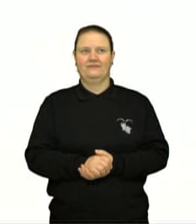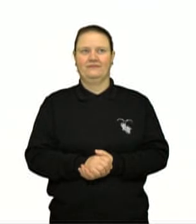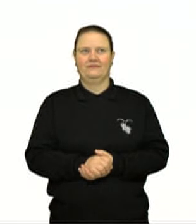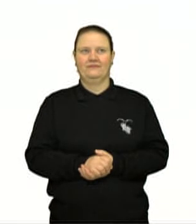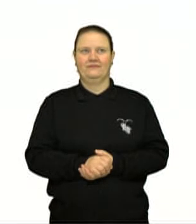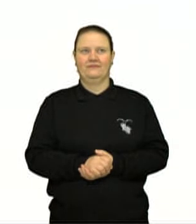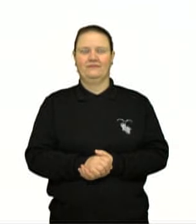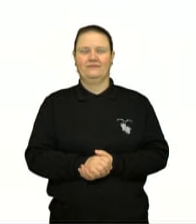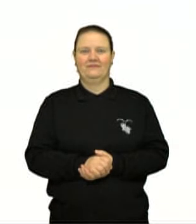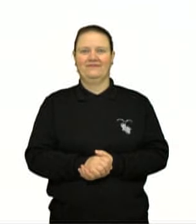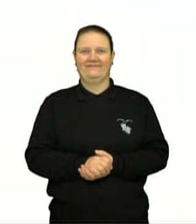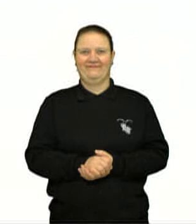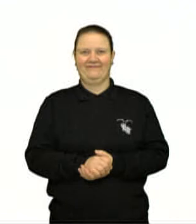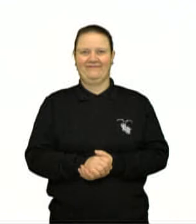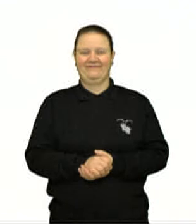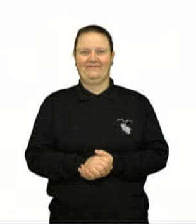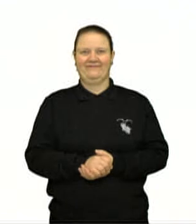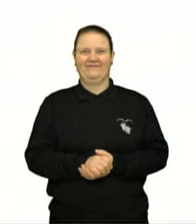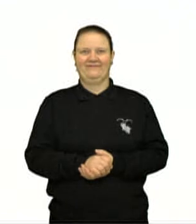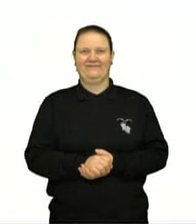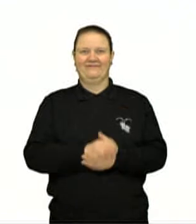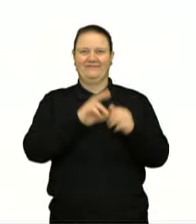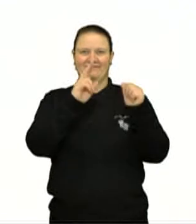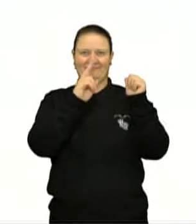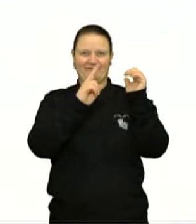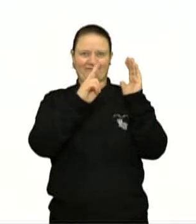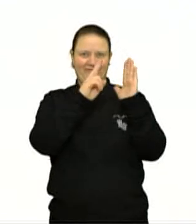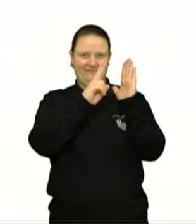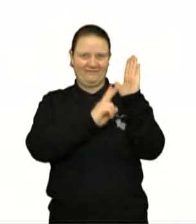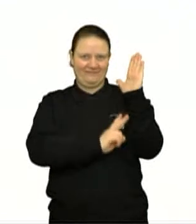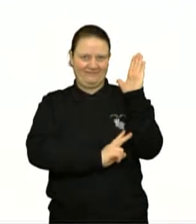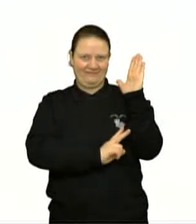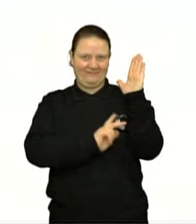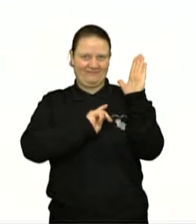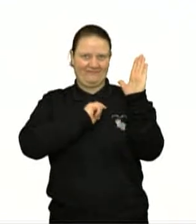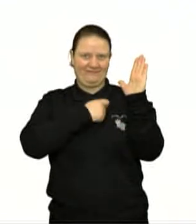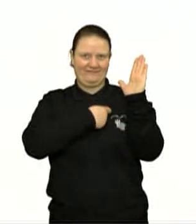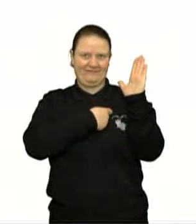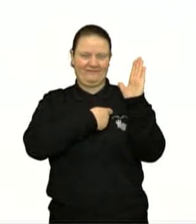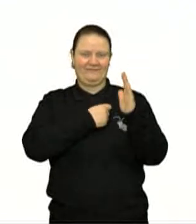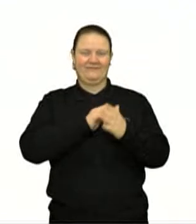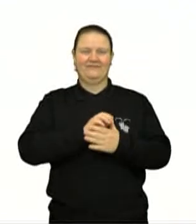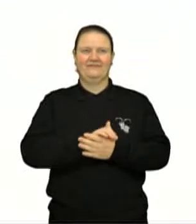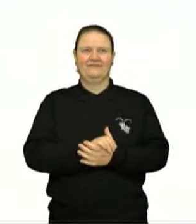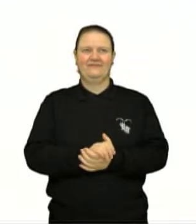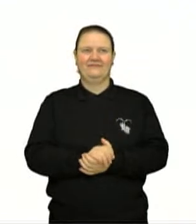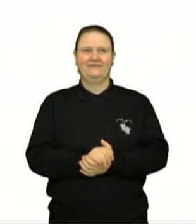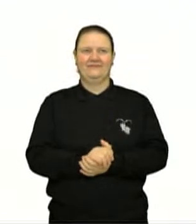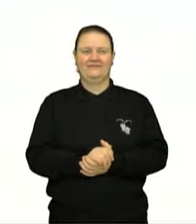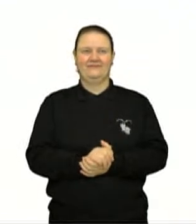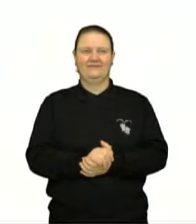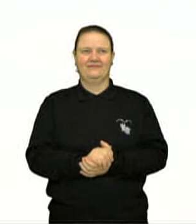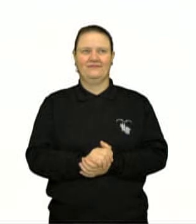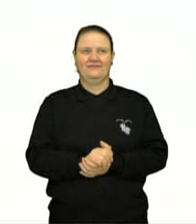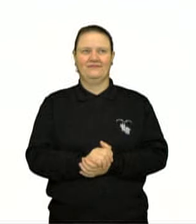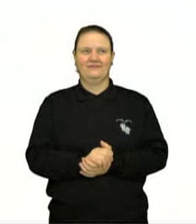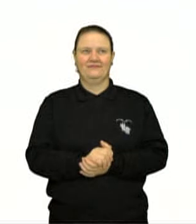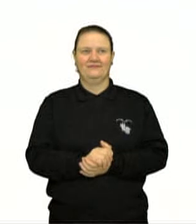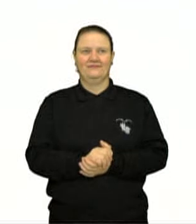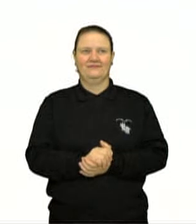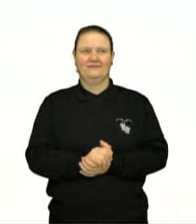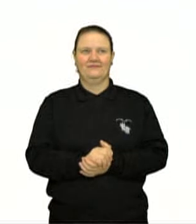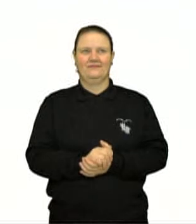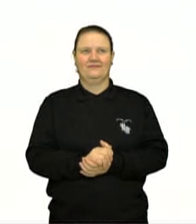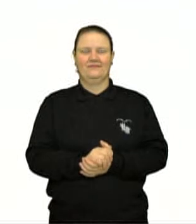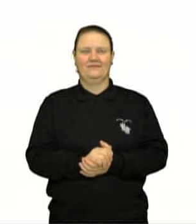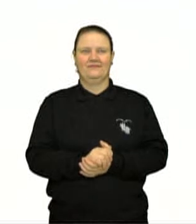Eduardo. Hoy me dijiste en alguna ocasión pelotudo y hay que tener mucho cuidado con esta